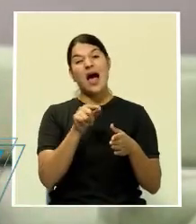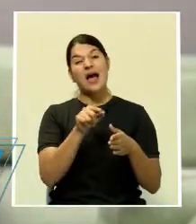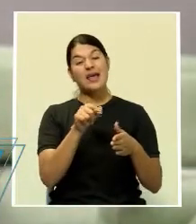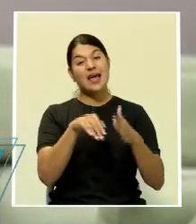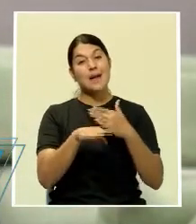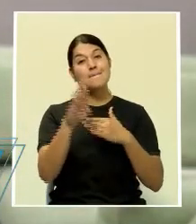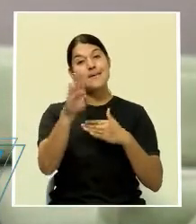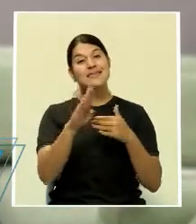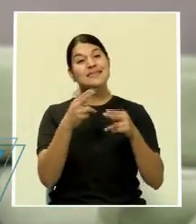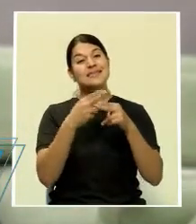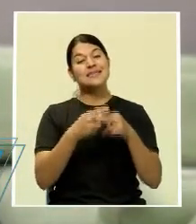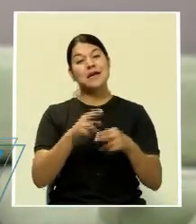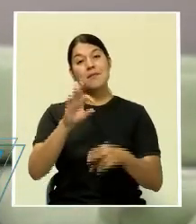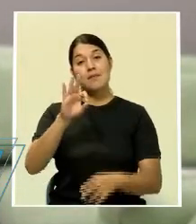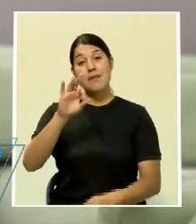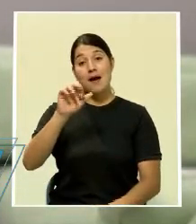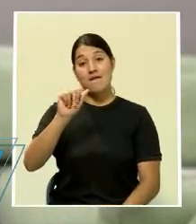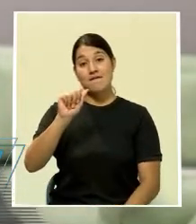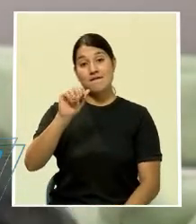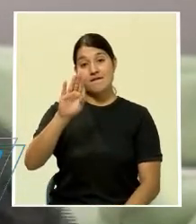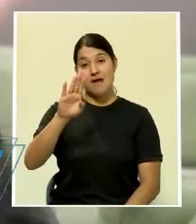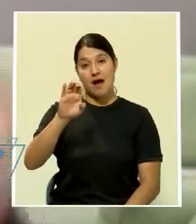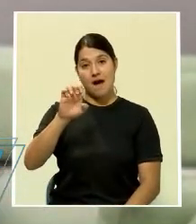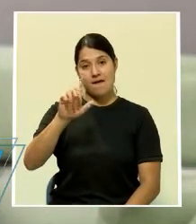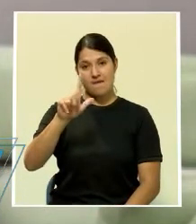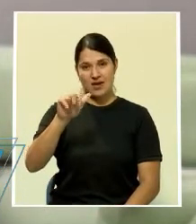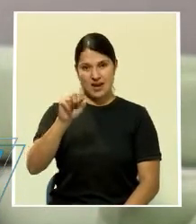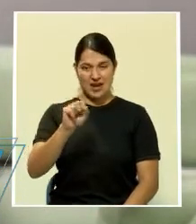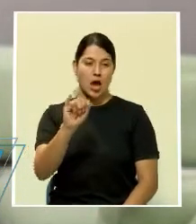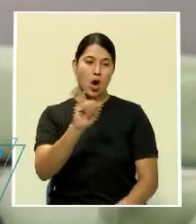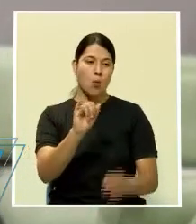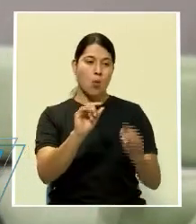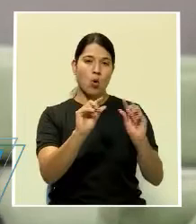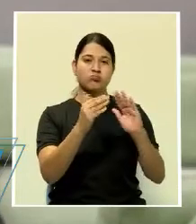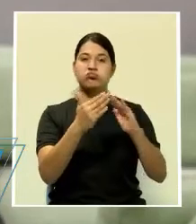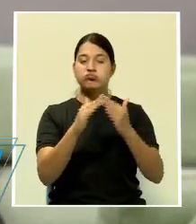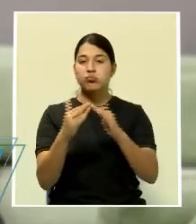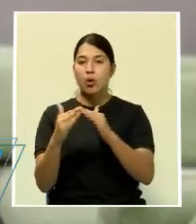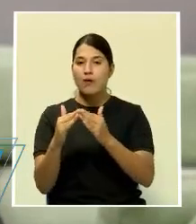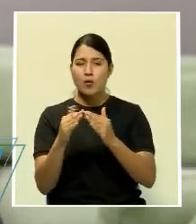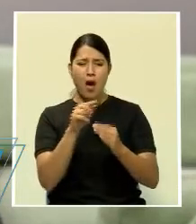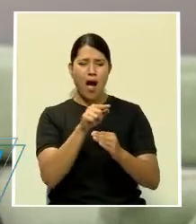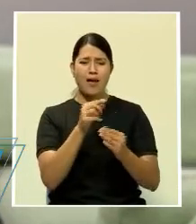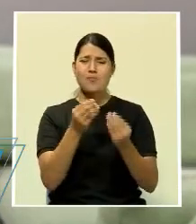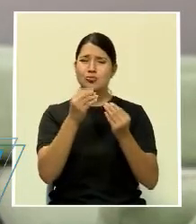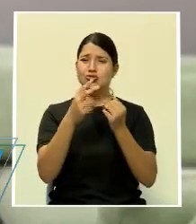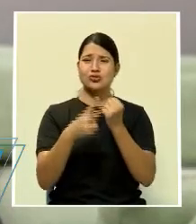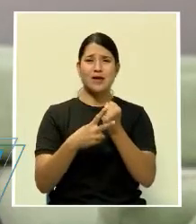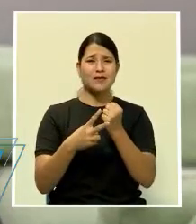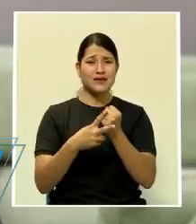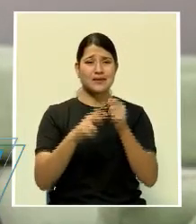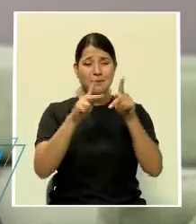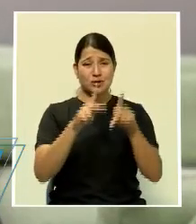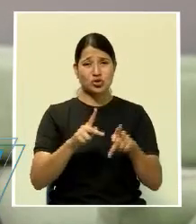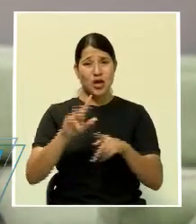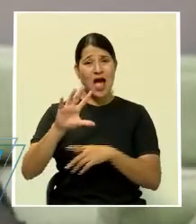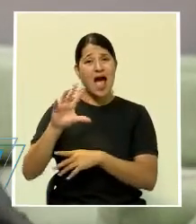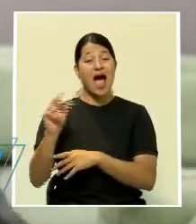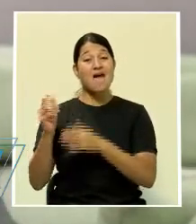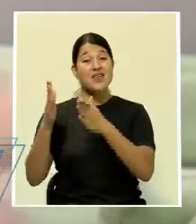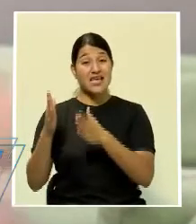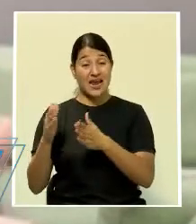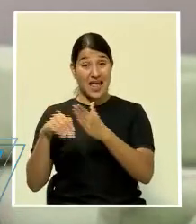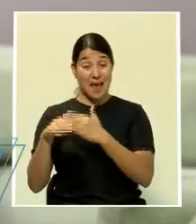favelas, ha sido profunda, ¿verdad? Hay asesinatos permanentes de afro-brasileños,